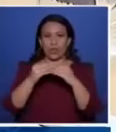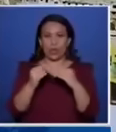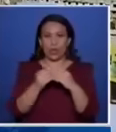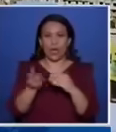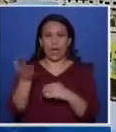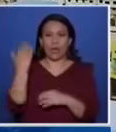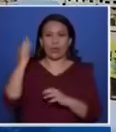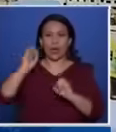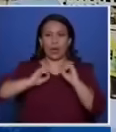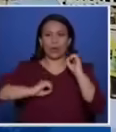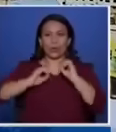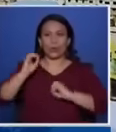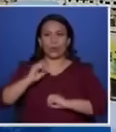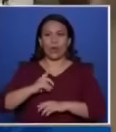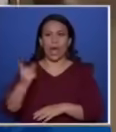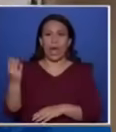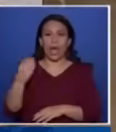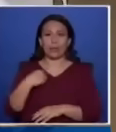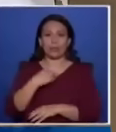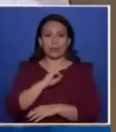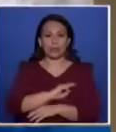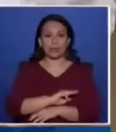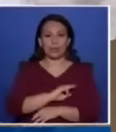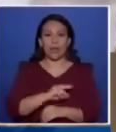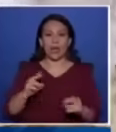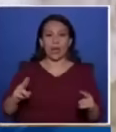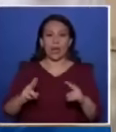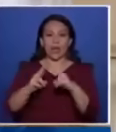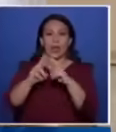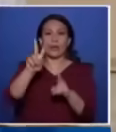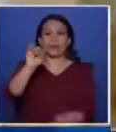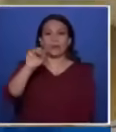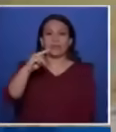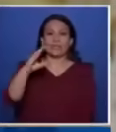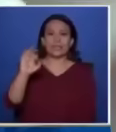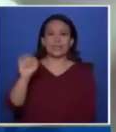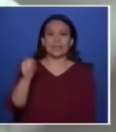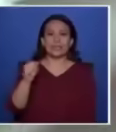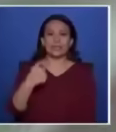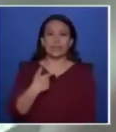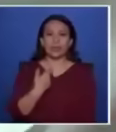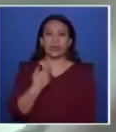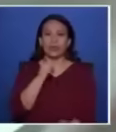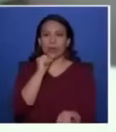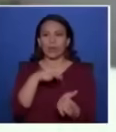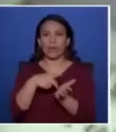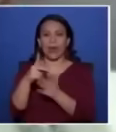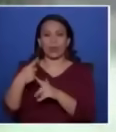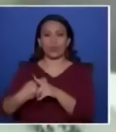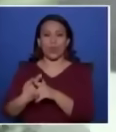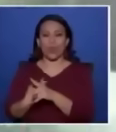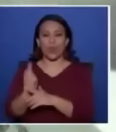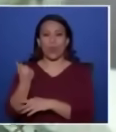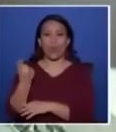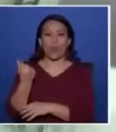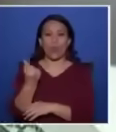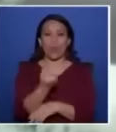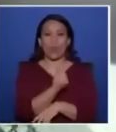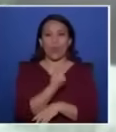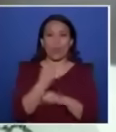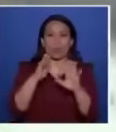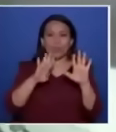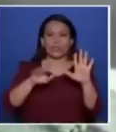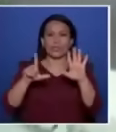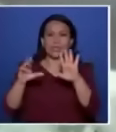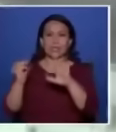desde octubre, según el alcalde. Y a Vinces, 3.2 millones. El Estado adeuda 957 millones